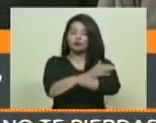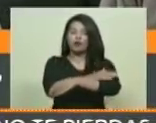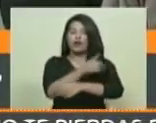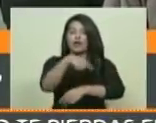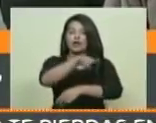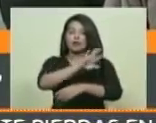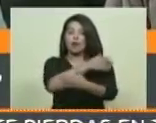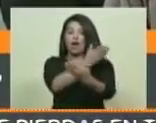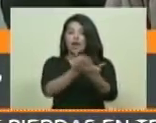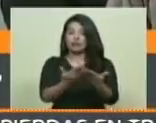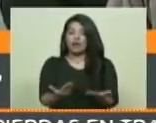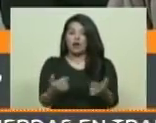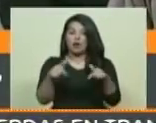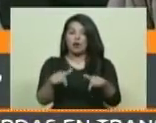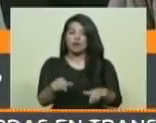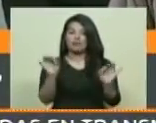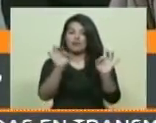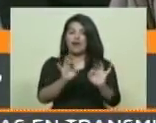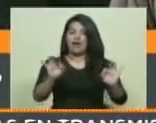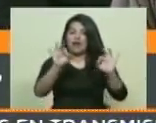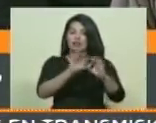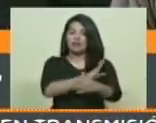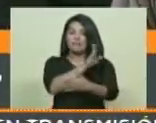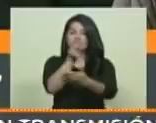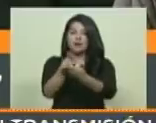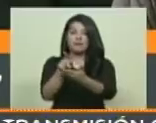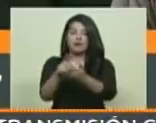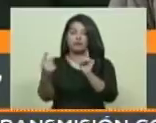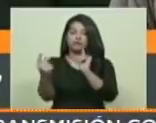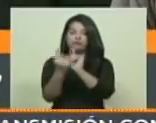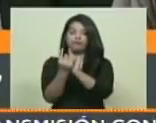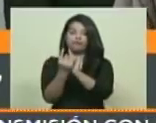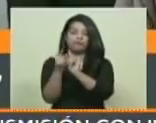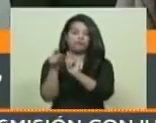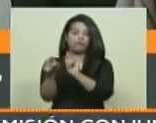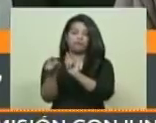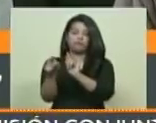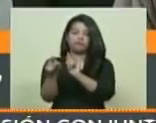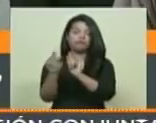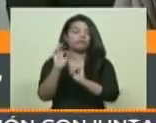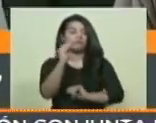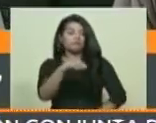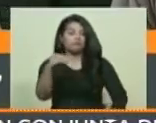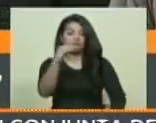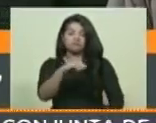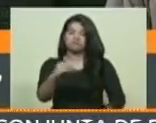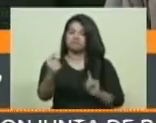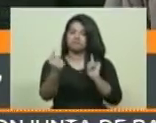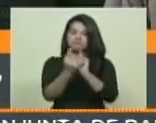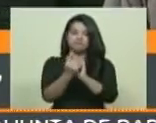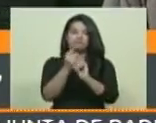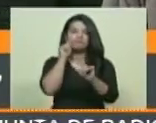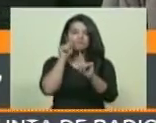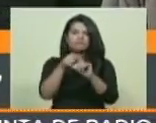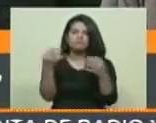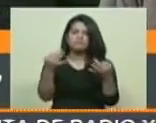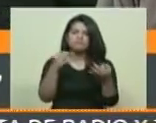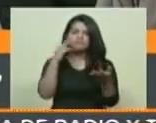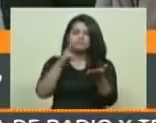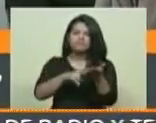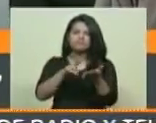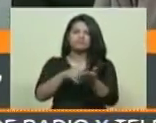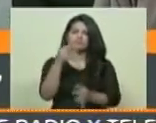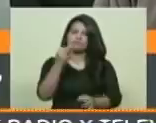hasta la fecha no han acudido a la convocatoria a esta iniciativa orientada a la verdad, la